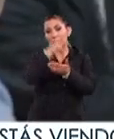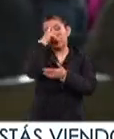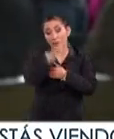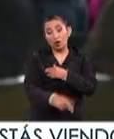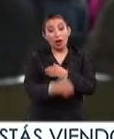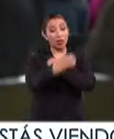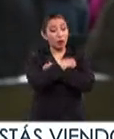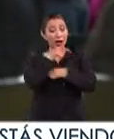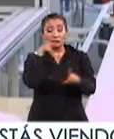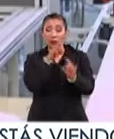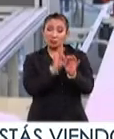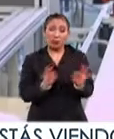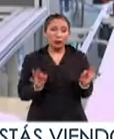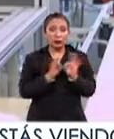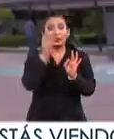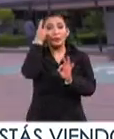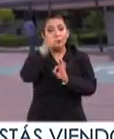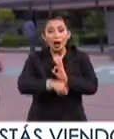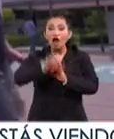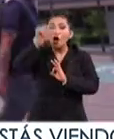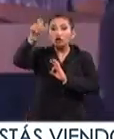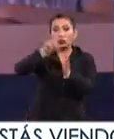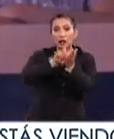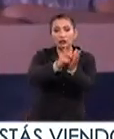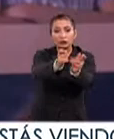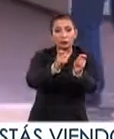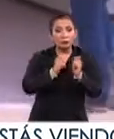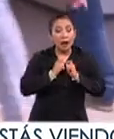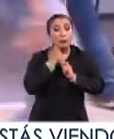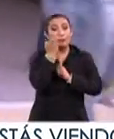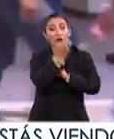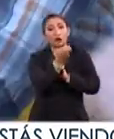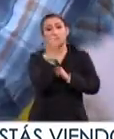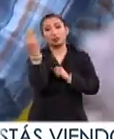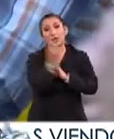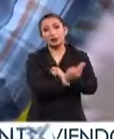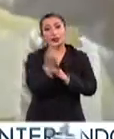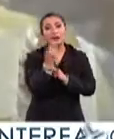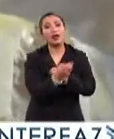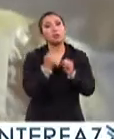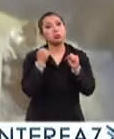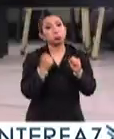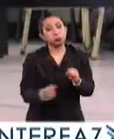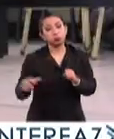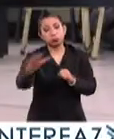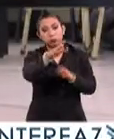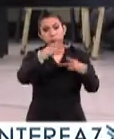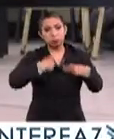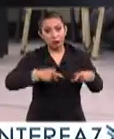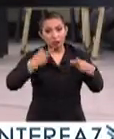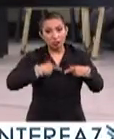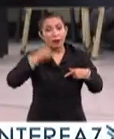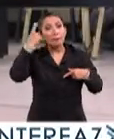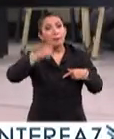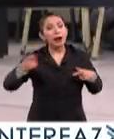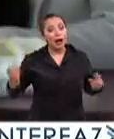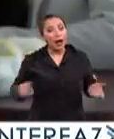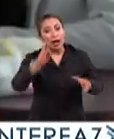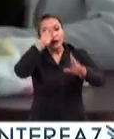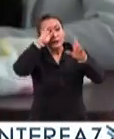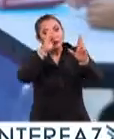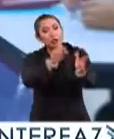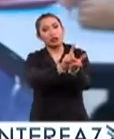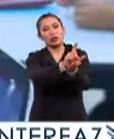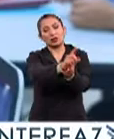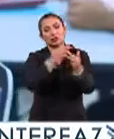La educación es clave para acceder a otros derechos. De ahí que es necesario garantizarlo a la población para promover el respeto a